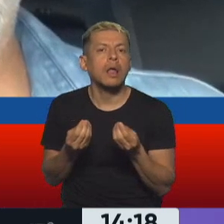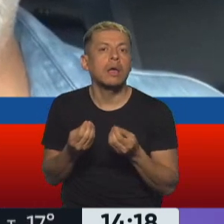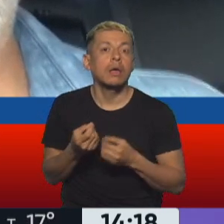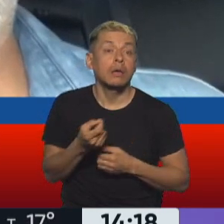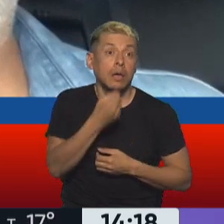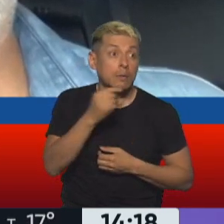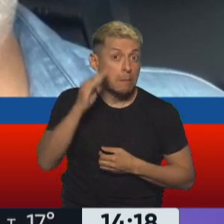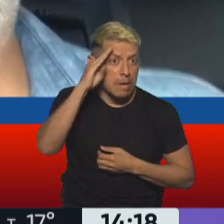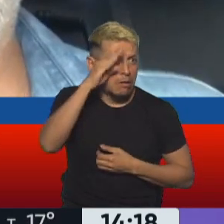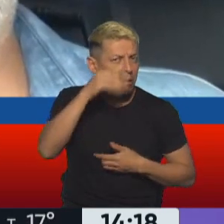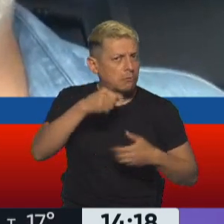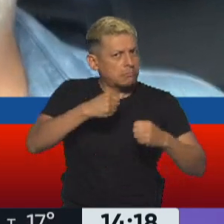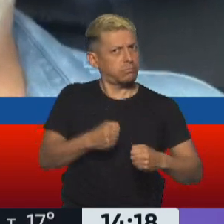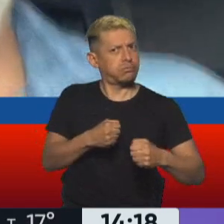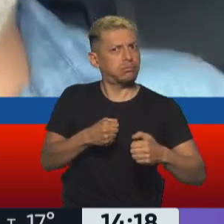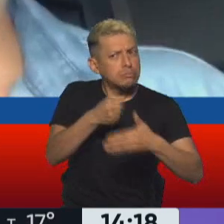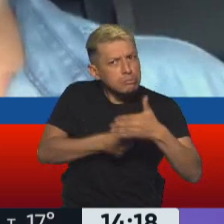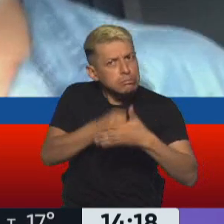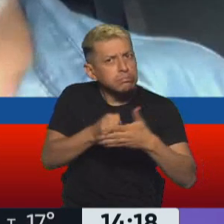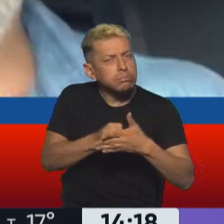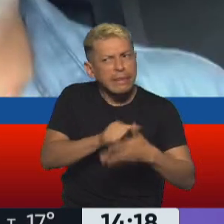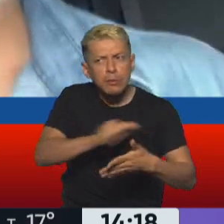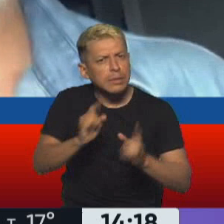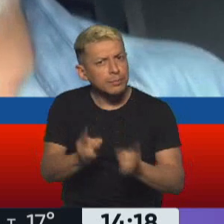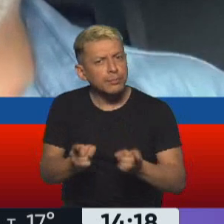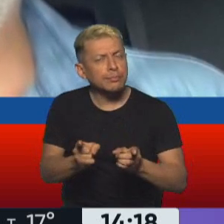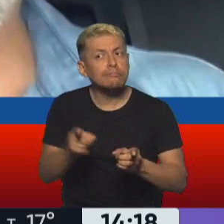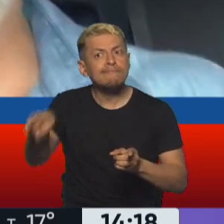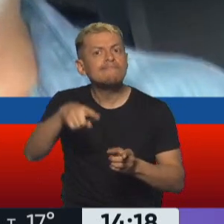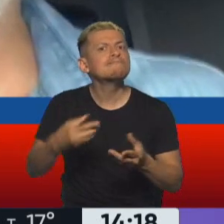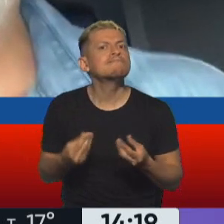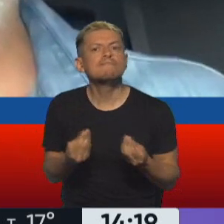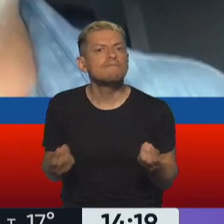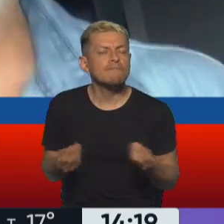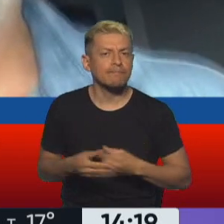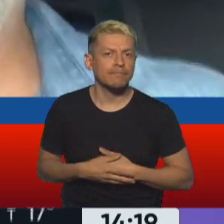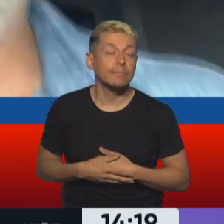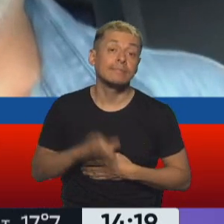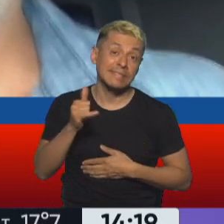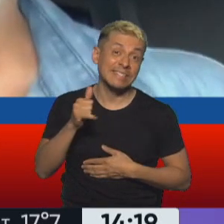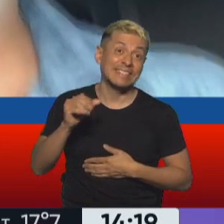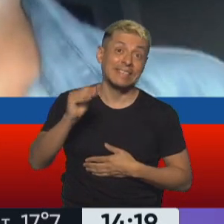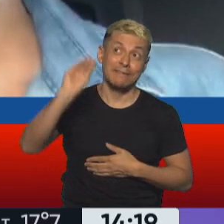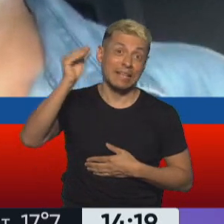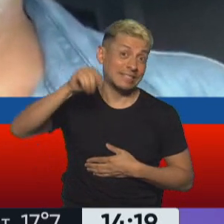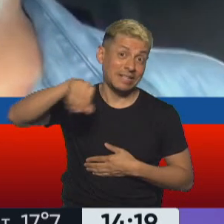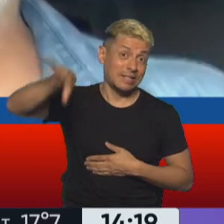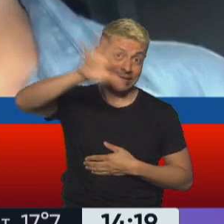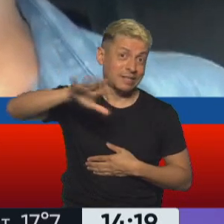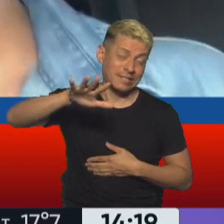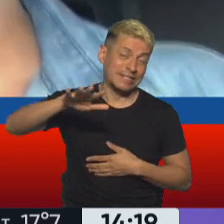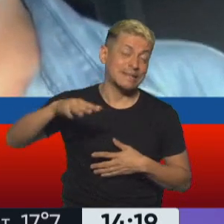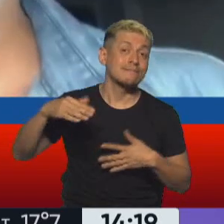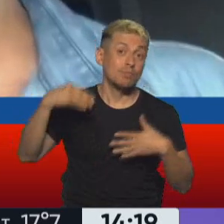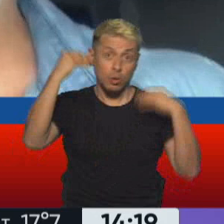esta estrategia? Hay este temor, es un temor hoy generalizado en Brasil, no solamente de los representantes de